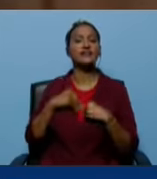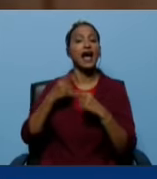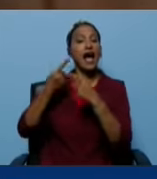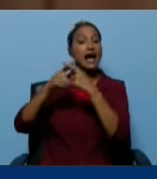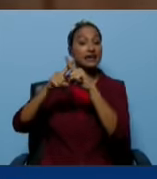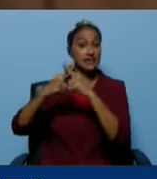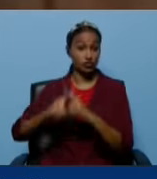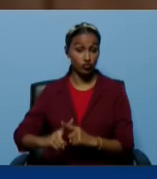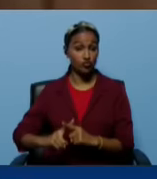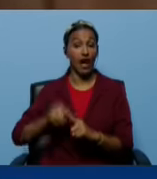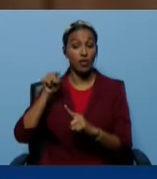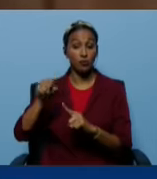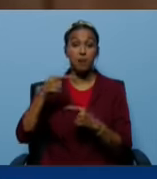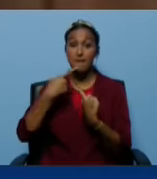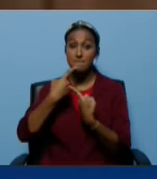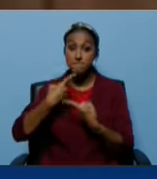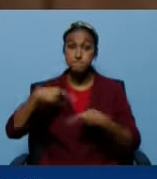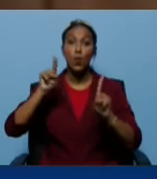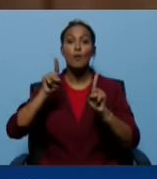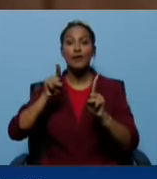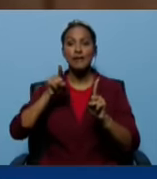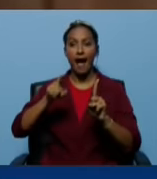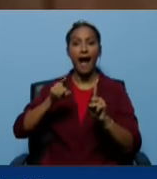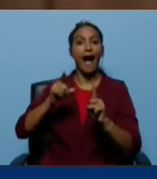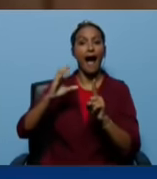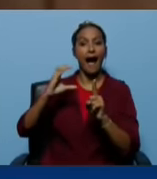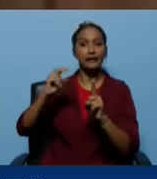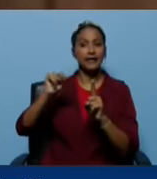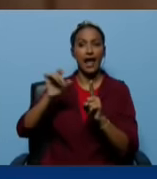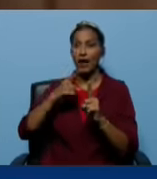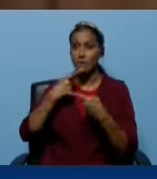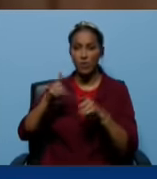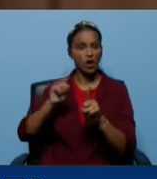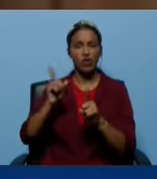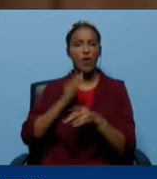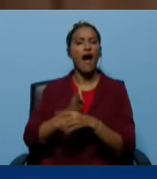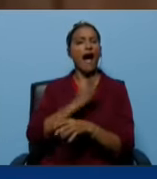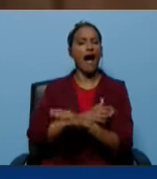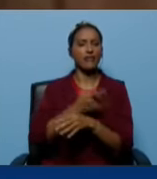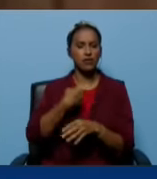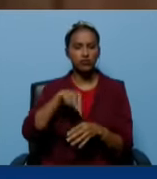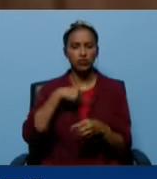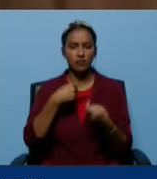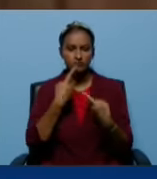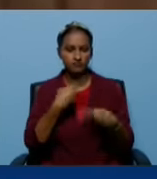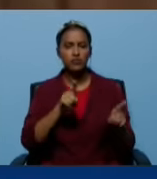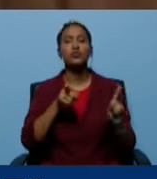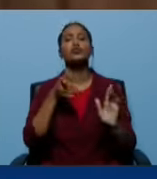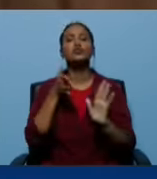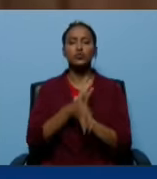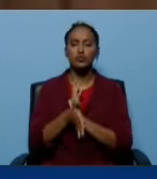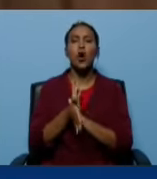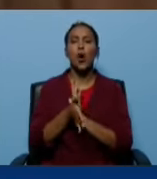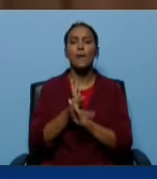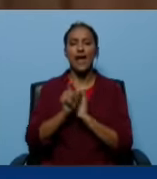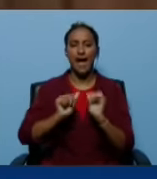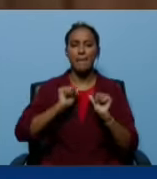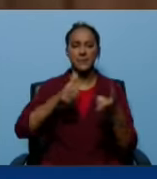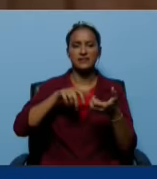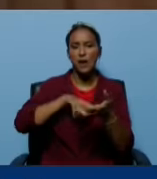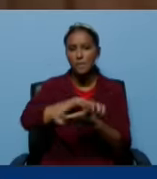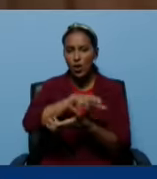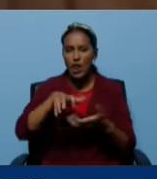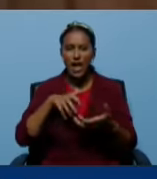CNE, utilizar el tema electoral para escalar en unas acciones violentas, criminales,